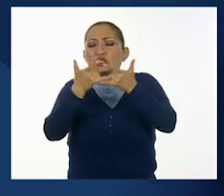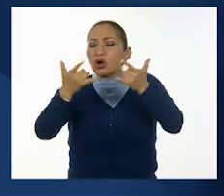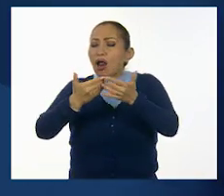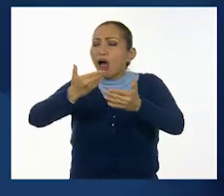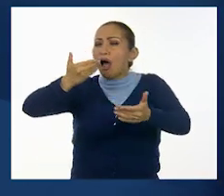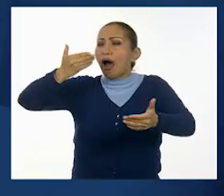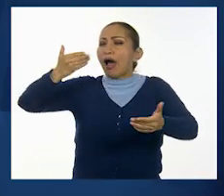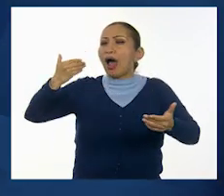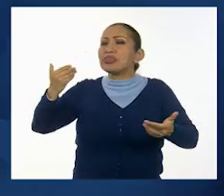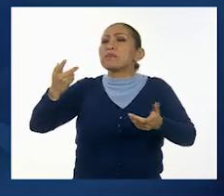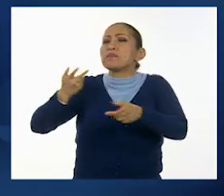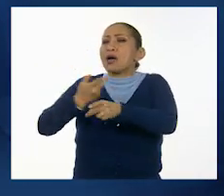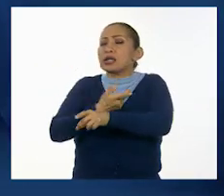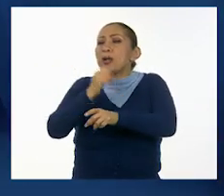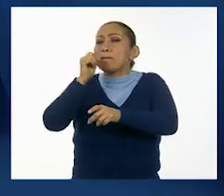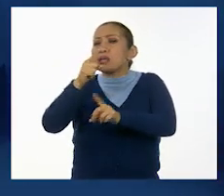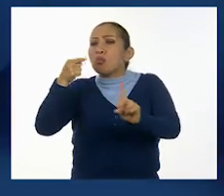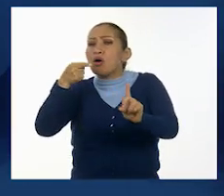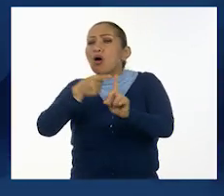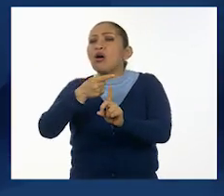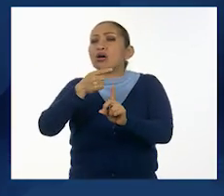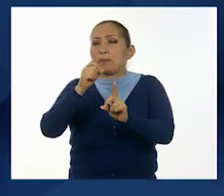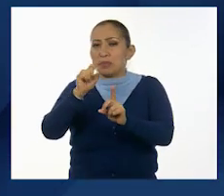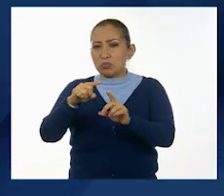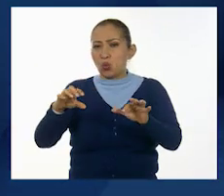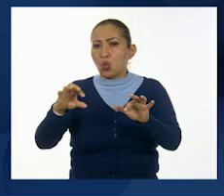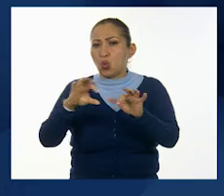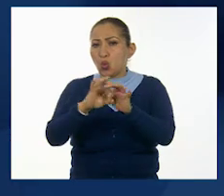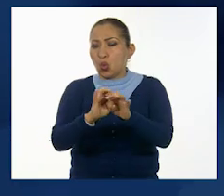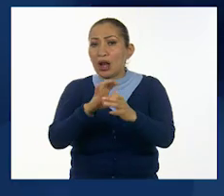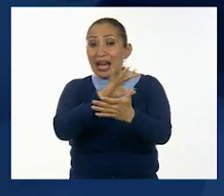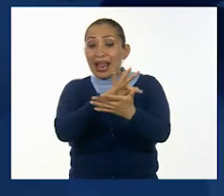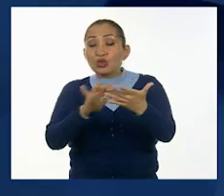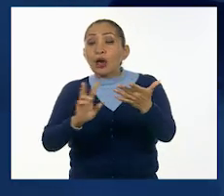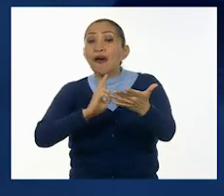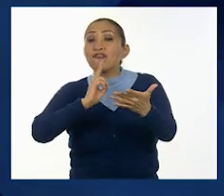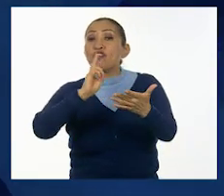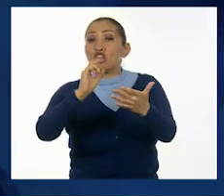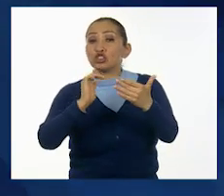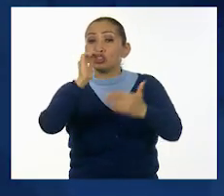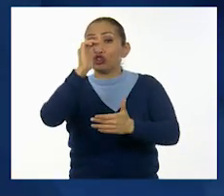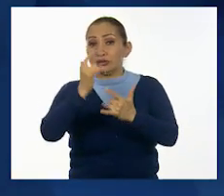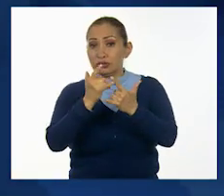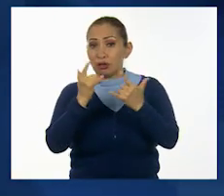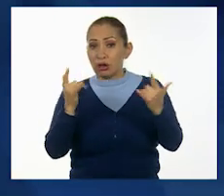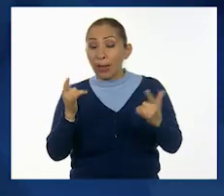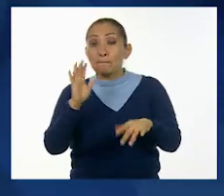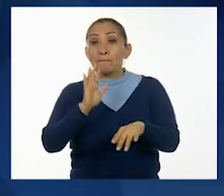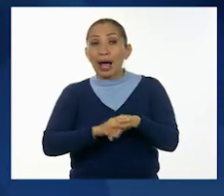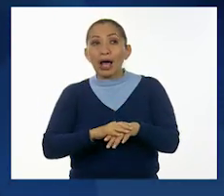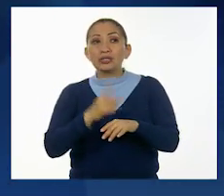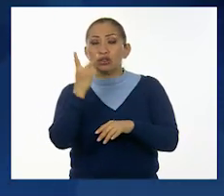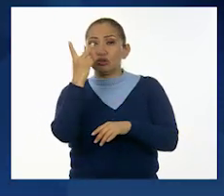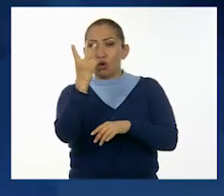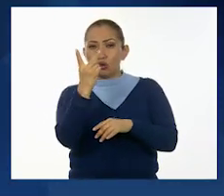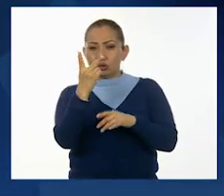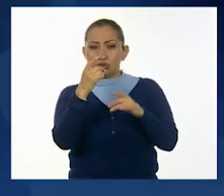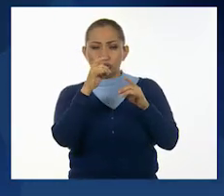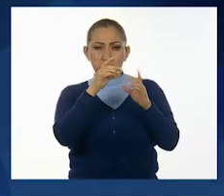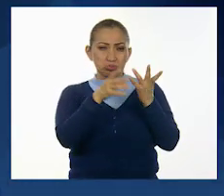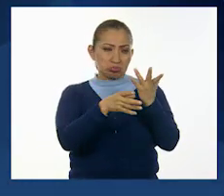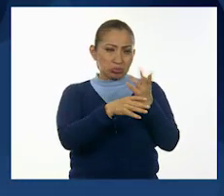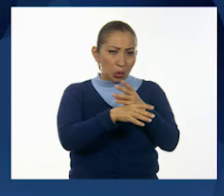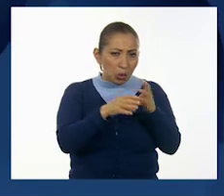históricas relacionadas, de los objetivos relacionados con la lectura en voz alta histórica. Principalmente han sido dos de esos